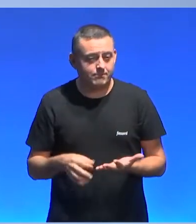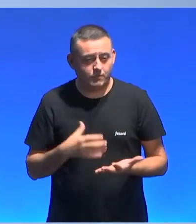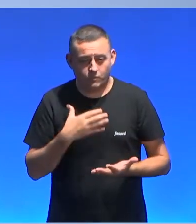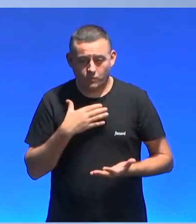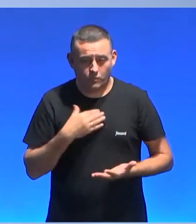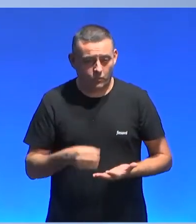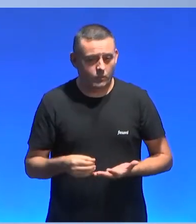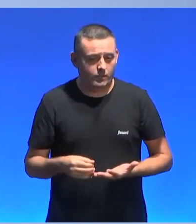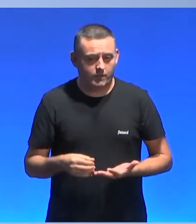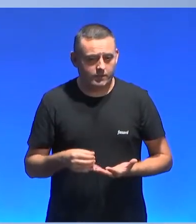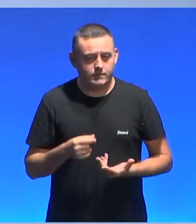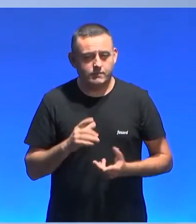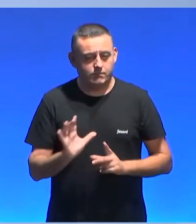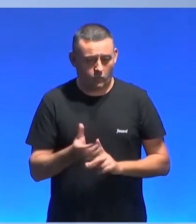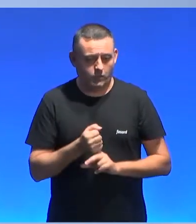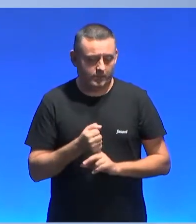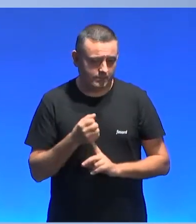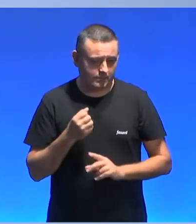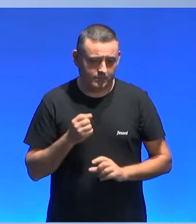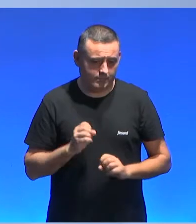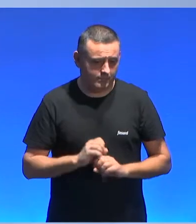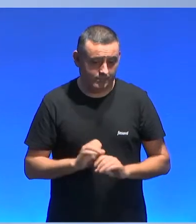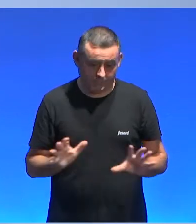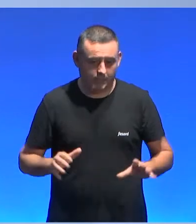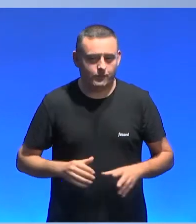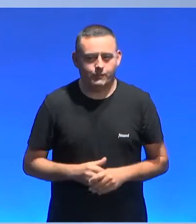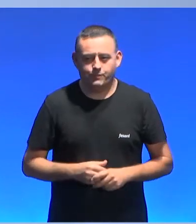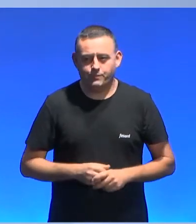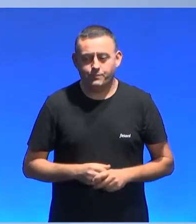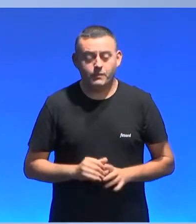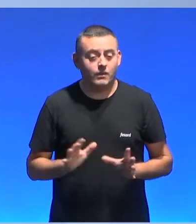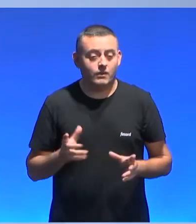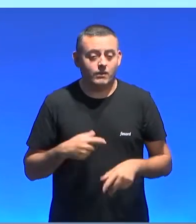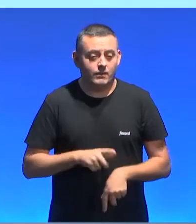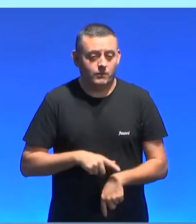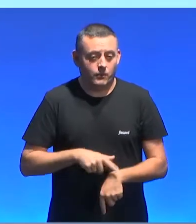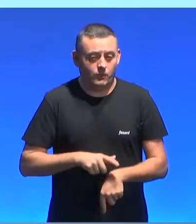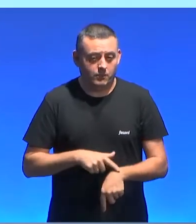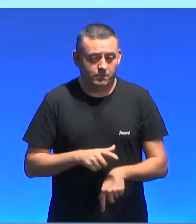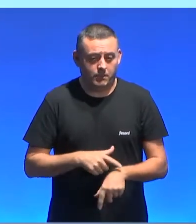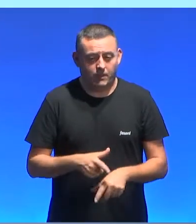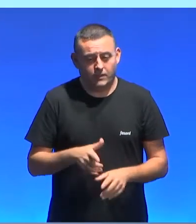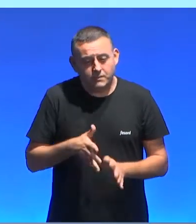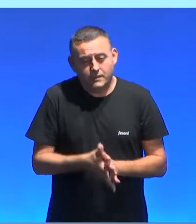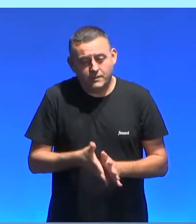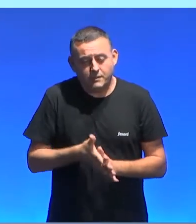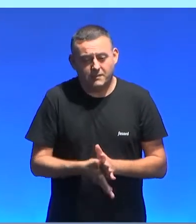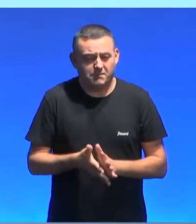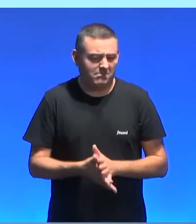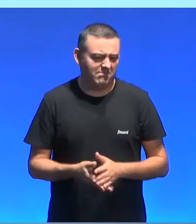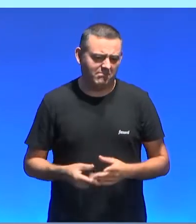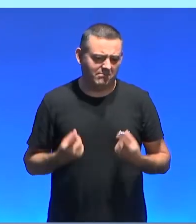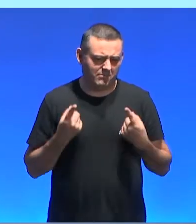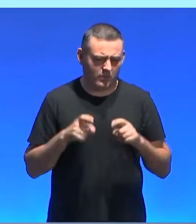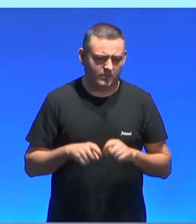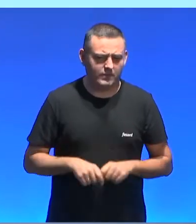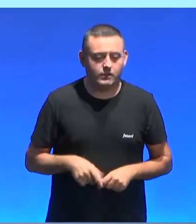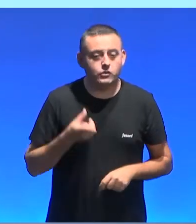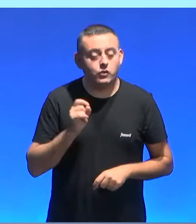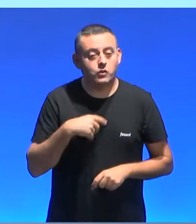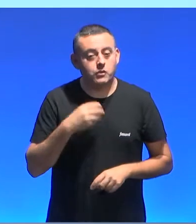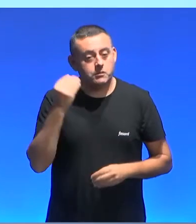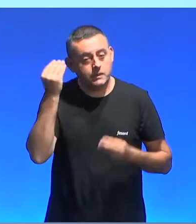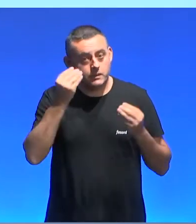Necesitaría mucho tiempo, que no quiero utilizar, pero si pensamos al medio ambiente. Aquí tenemos